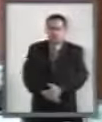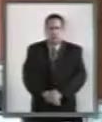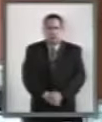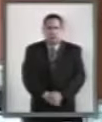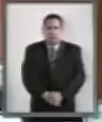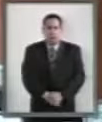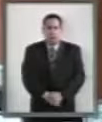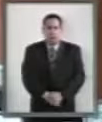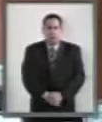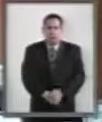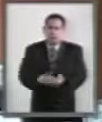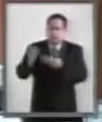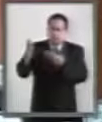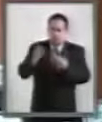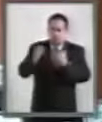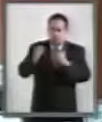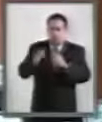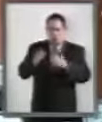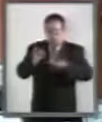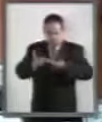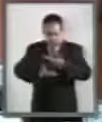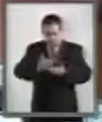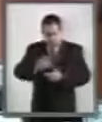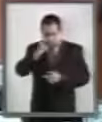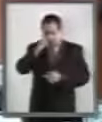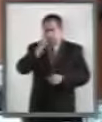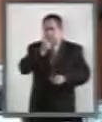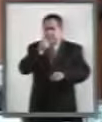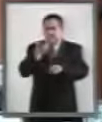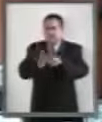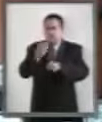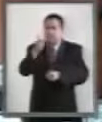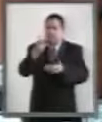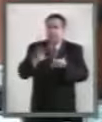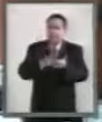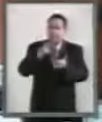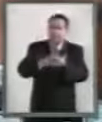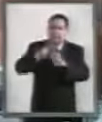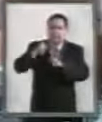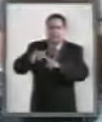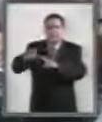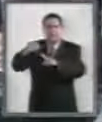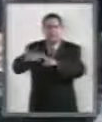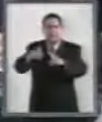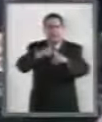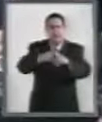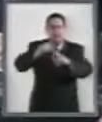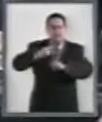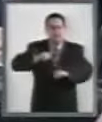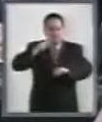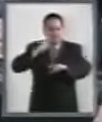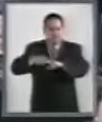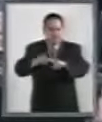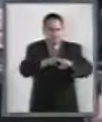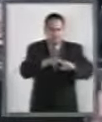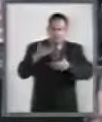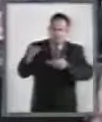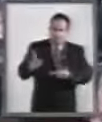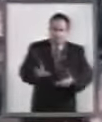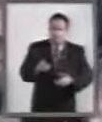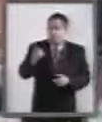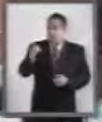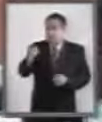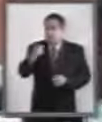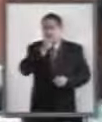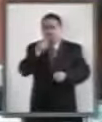Lo hemos recibido como secretario en tres ocasiones de diferentes portafolios, pero lo cual le hace a usted uno de